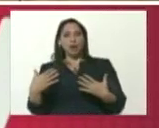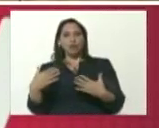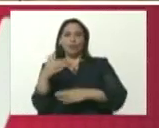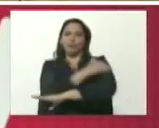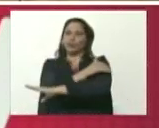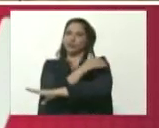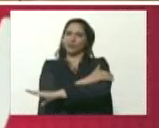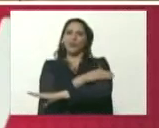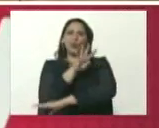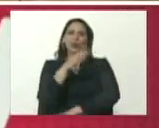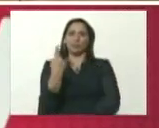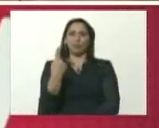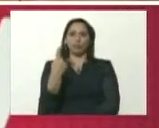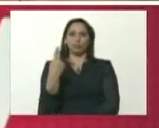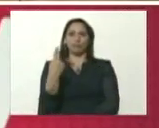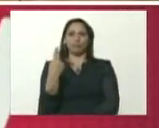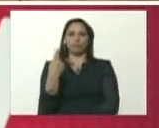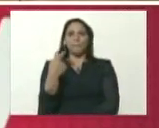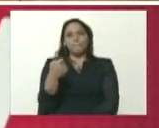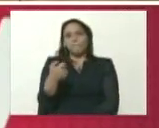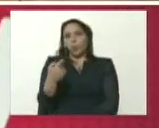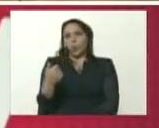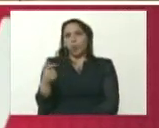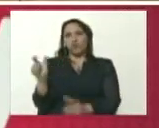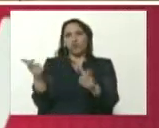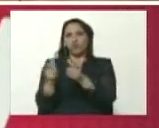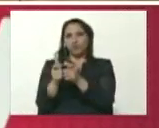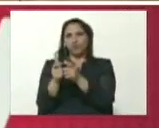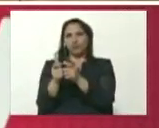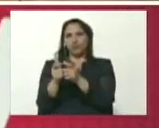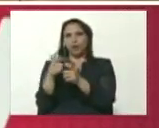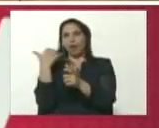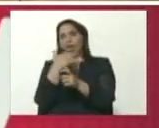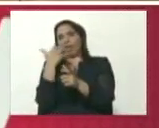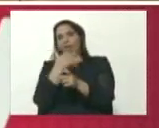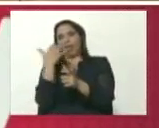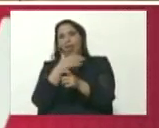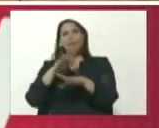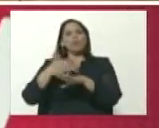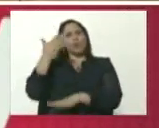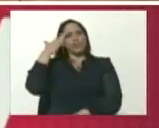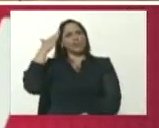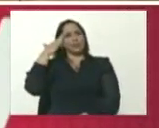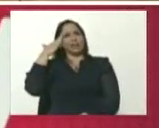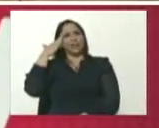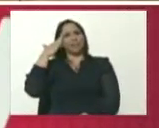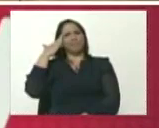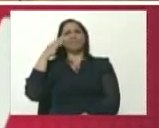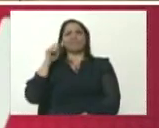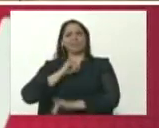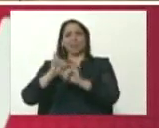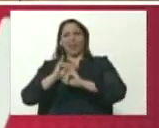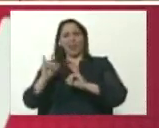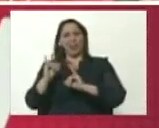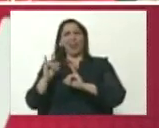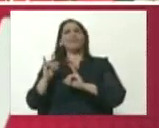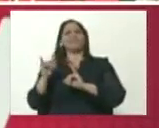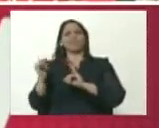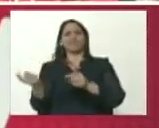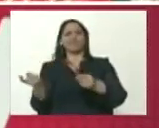Opositor, presidente, muy poquito. Porque sé que van a pasar a ser